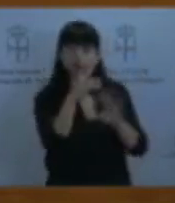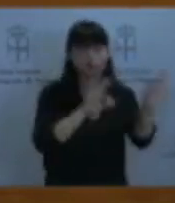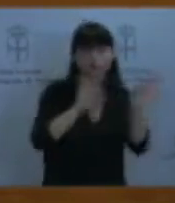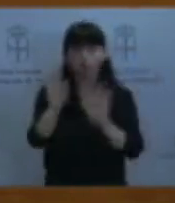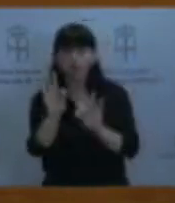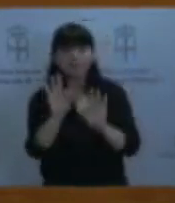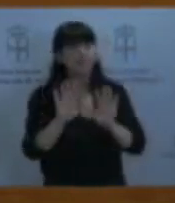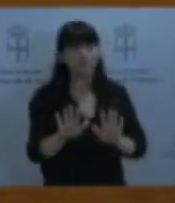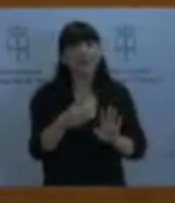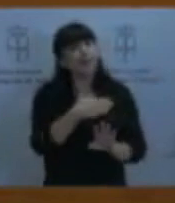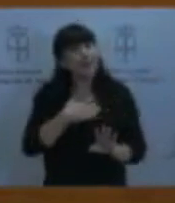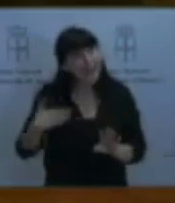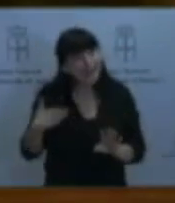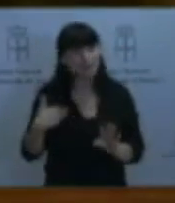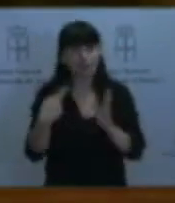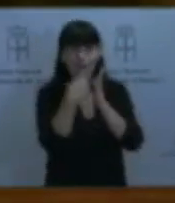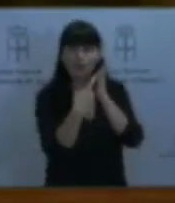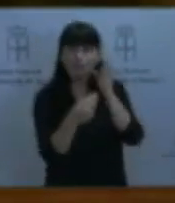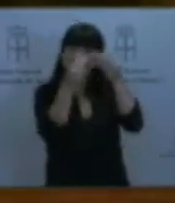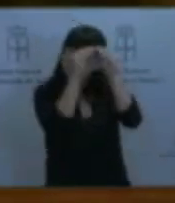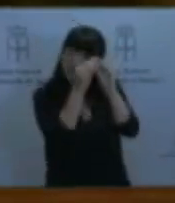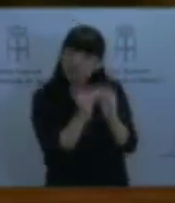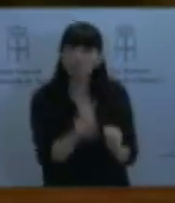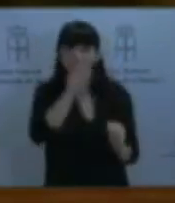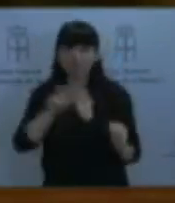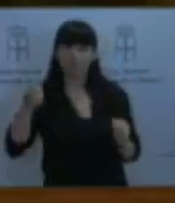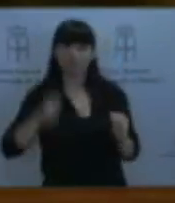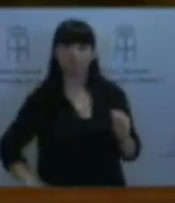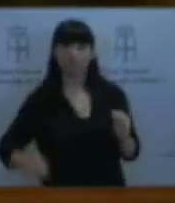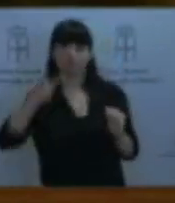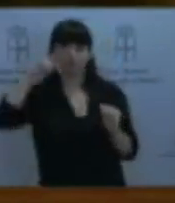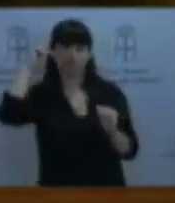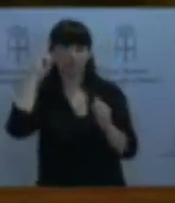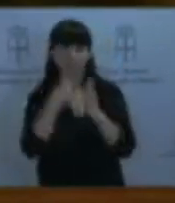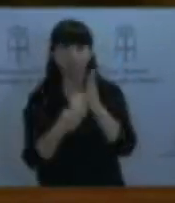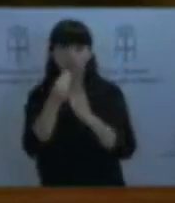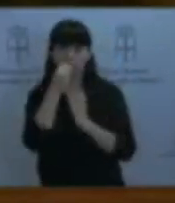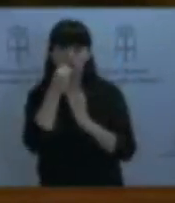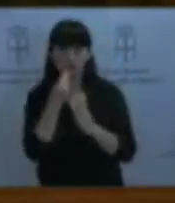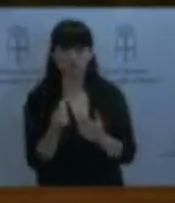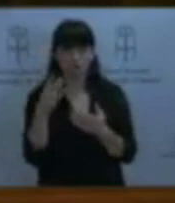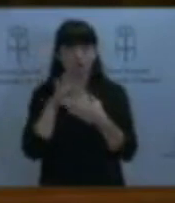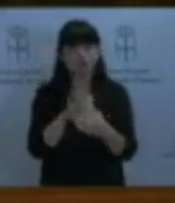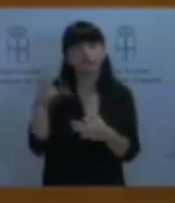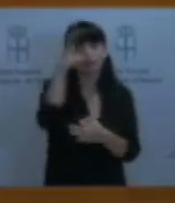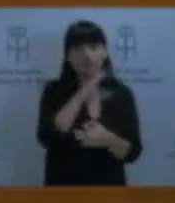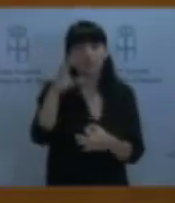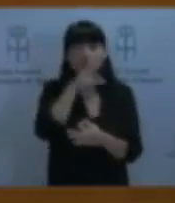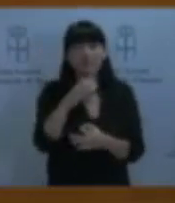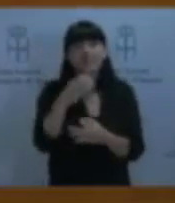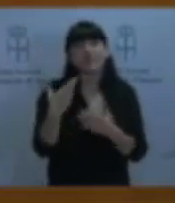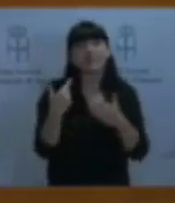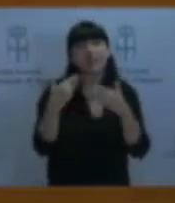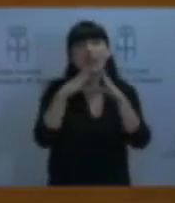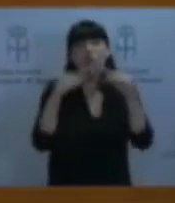haya profesionales que decidan la composición de esos menús. A nivel científico, durante 6 años de facultad, los